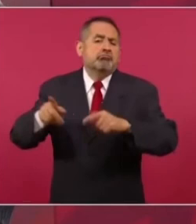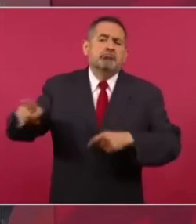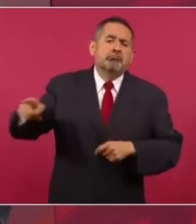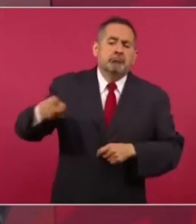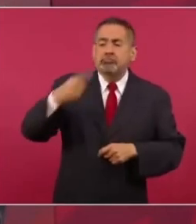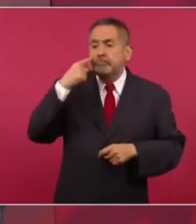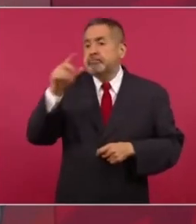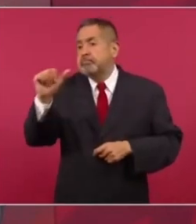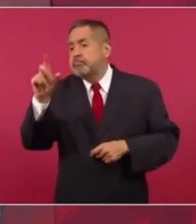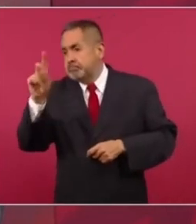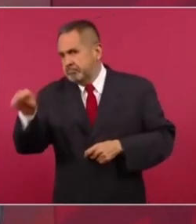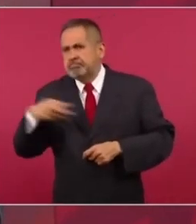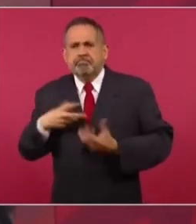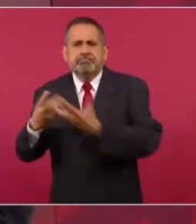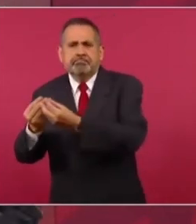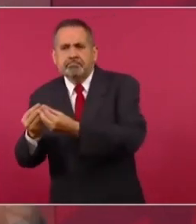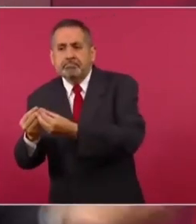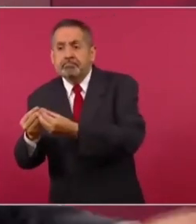pero si gana